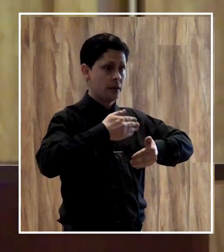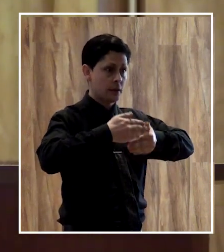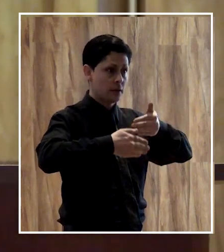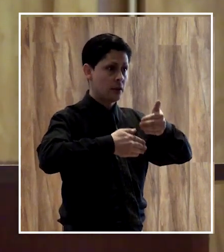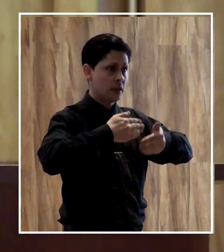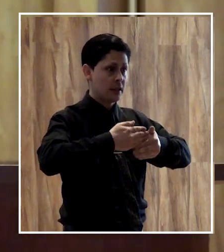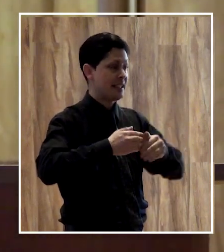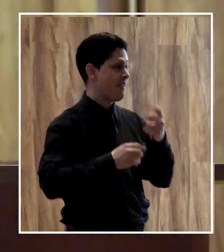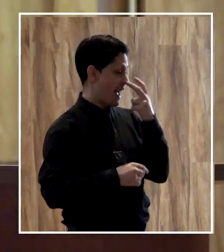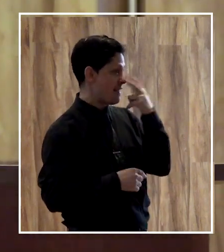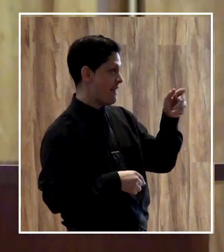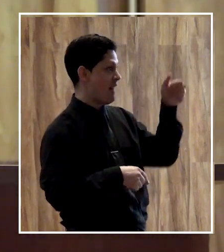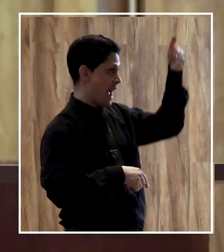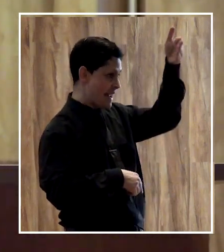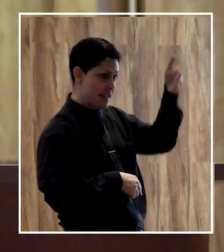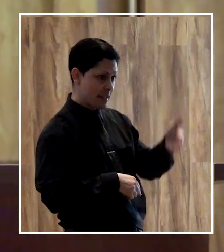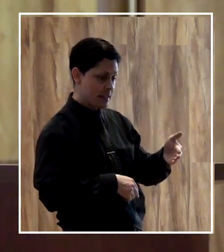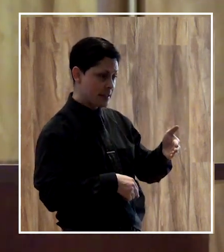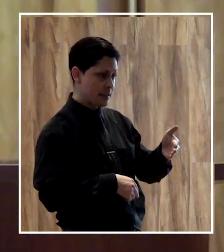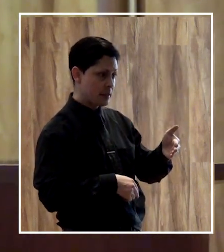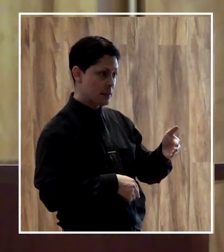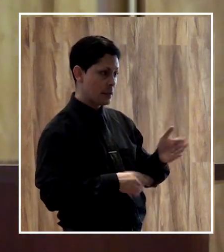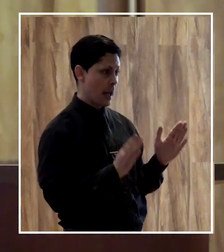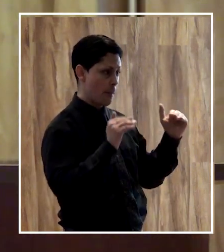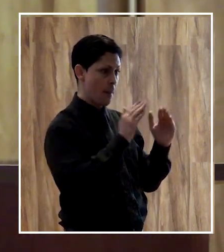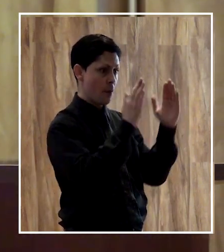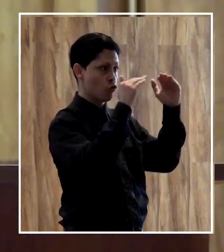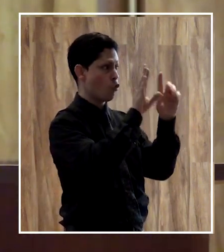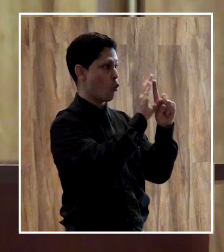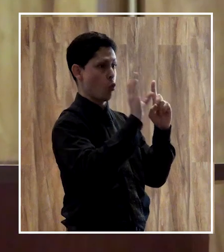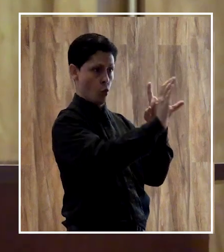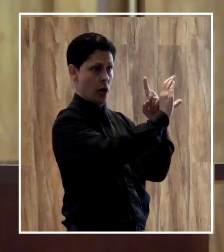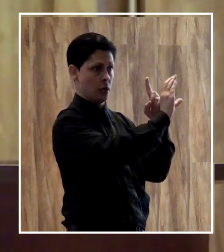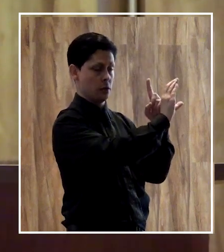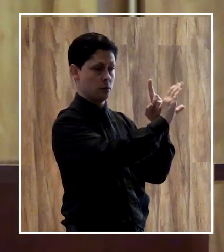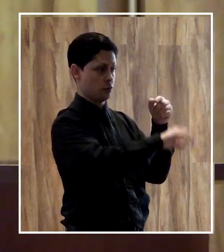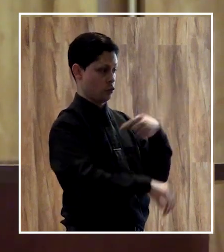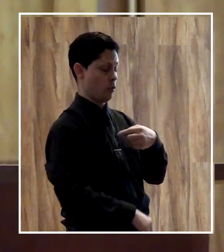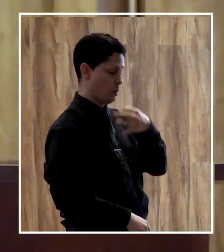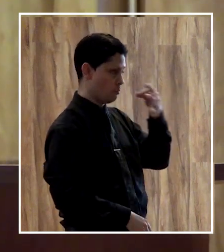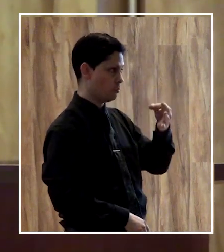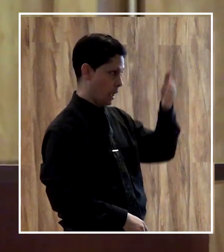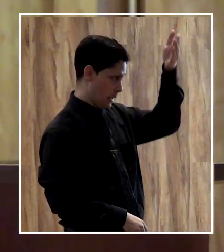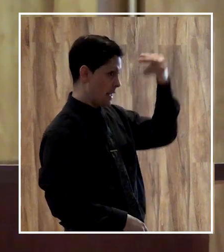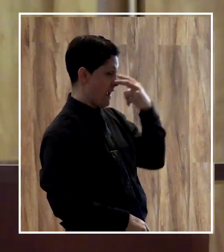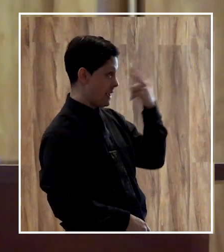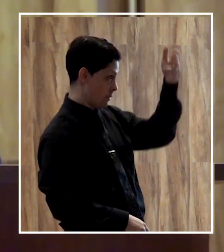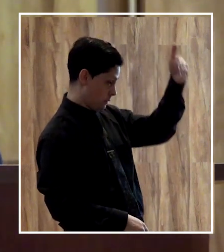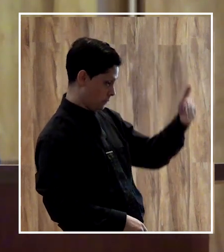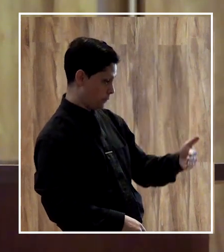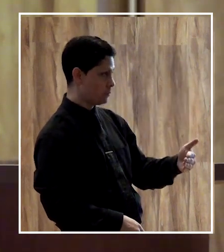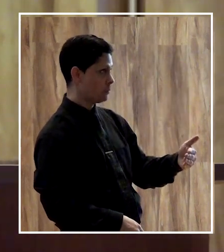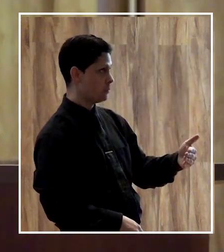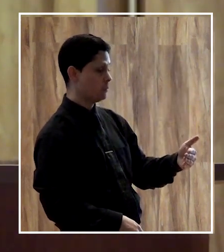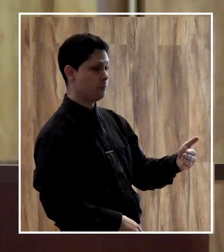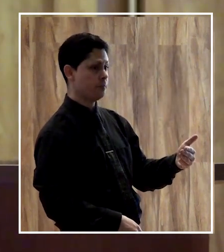acercándome, estaba en los palacios de la educación y la cultura de Chile.